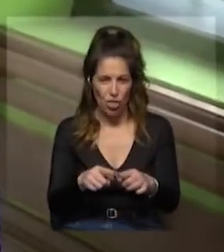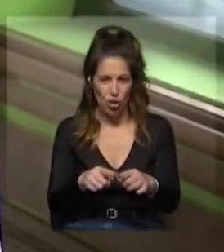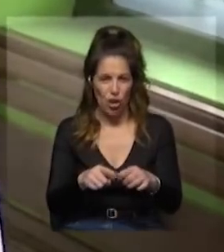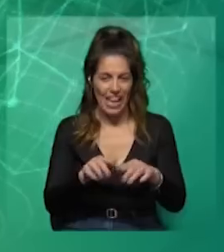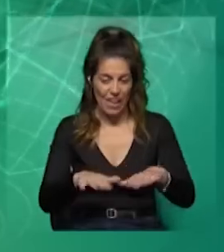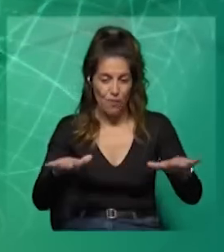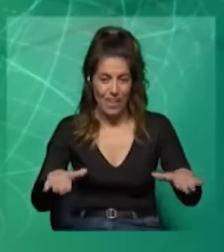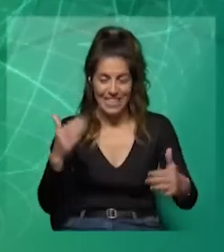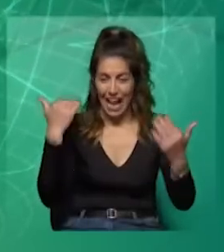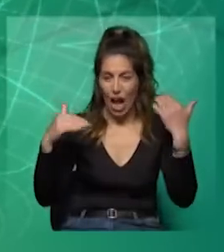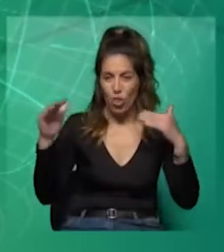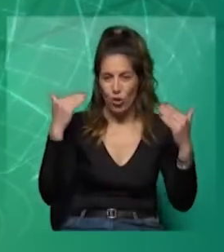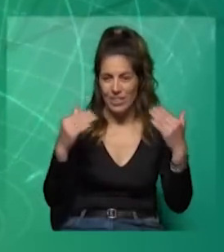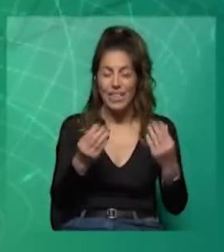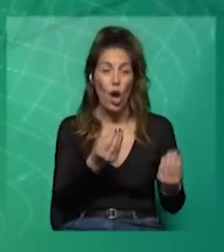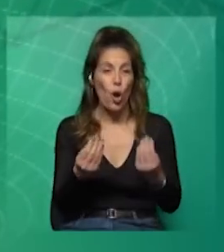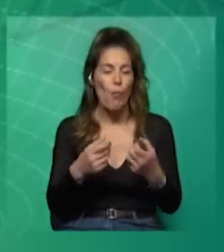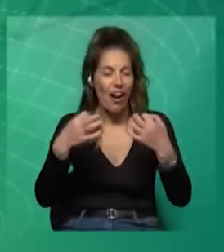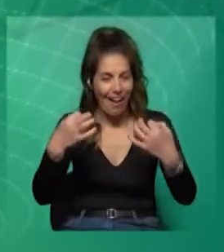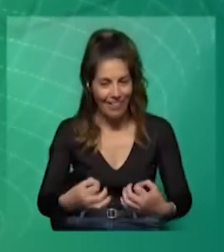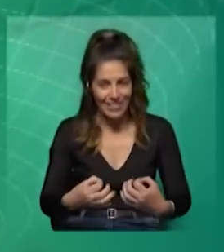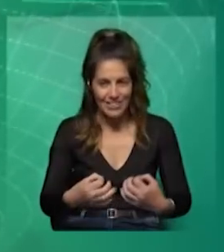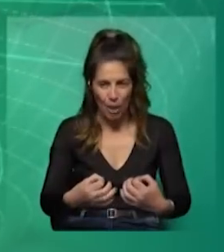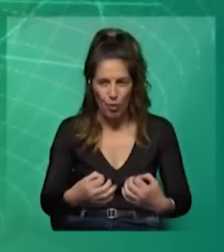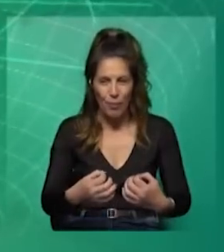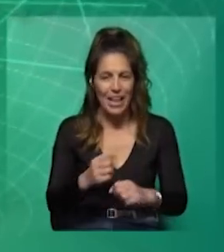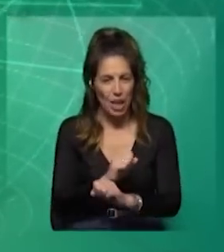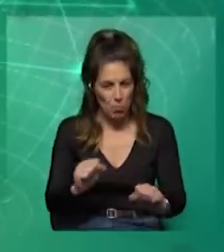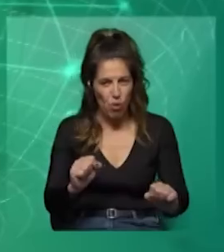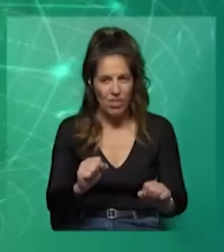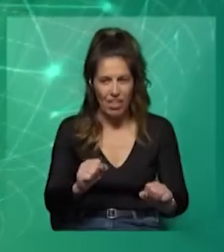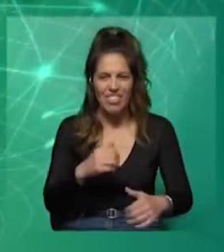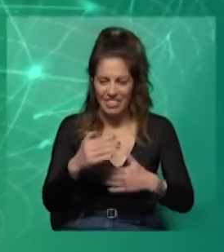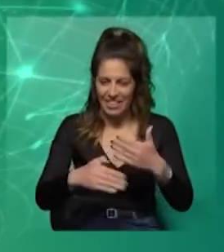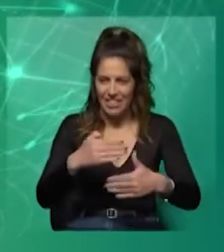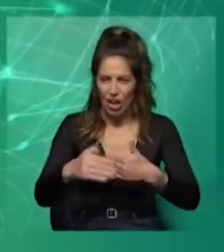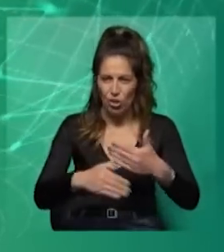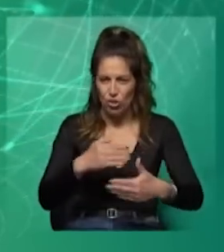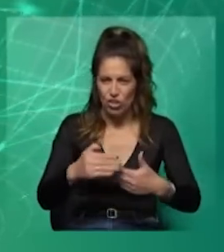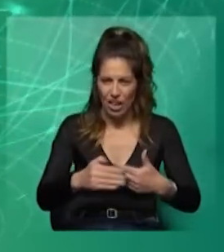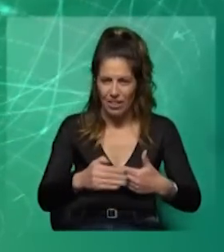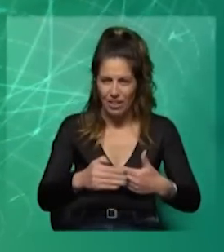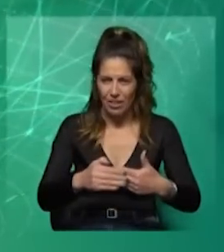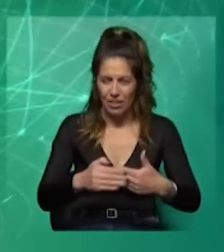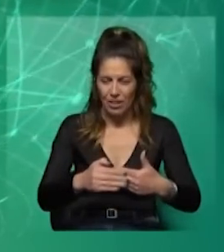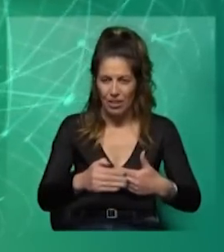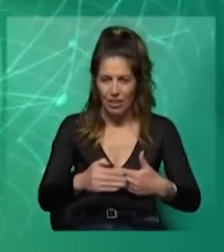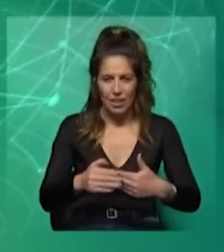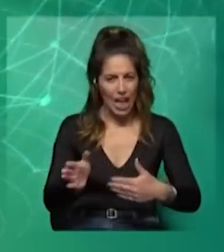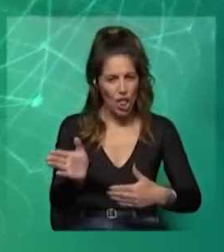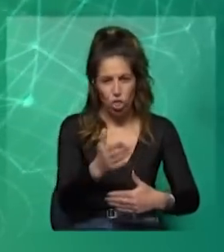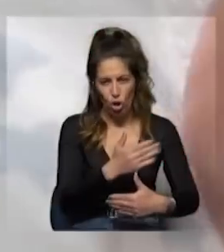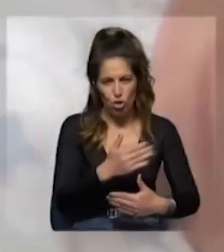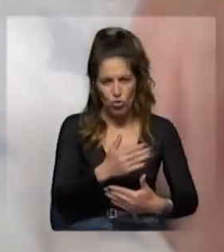las infancias y las adolescencias Y cómo garantizamos condiciones para que se puedan este desarrollar e en en todos sus en